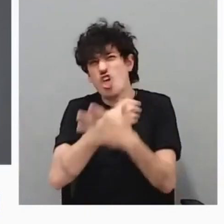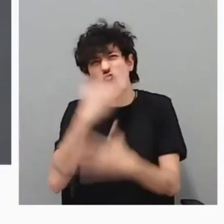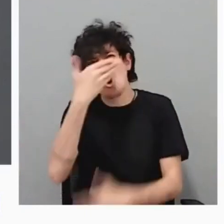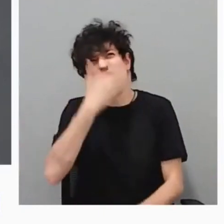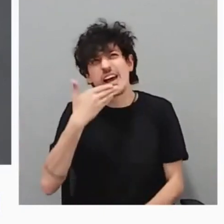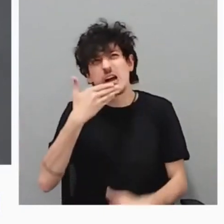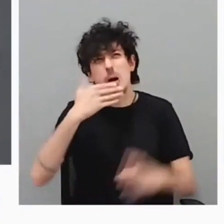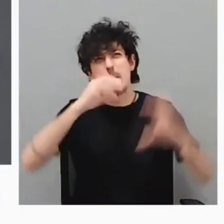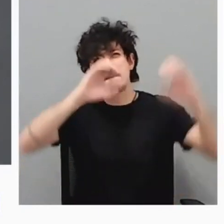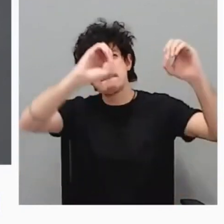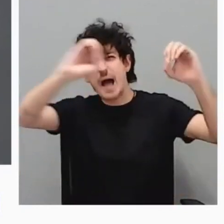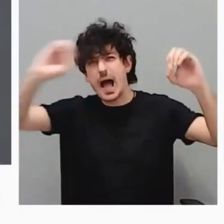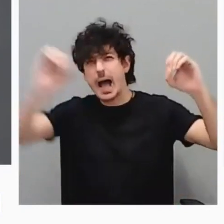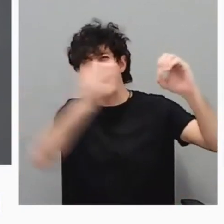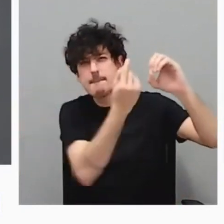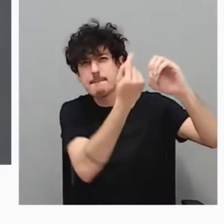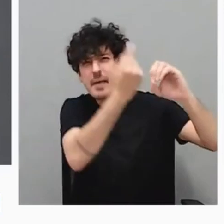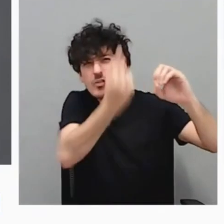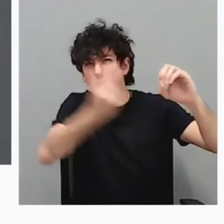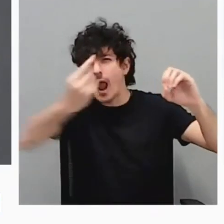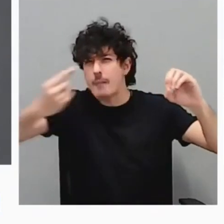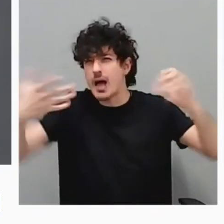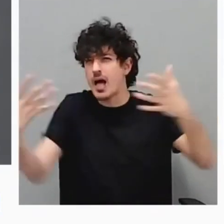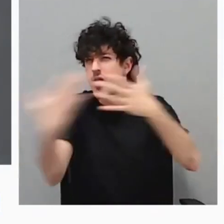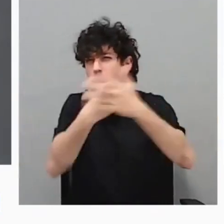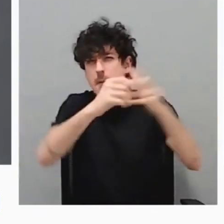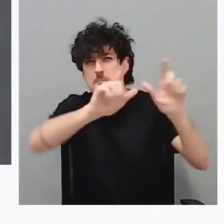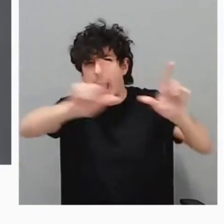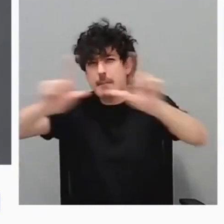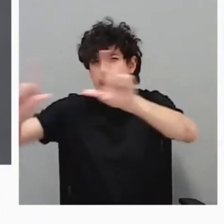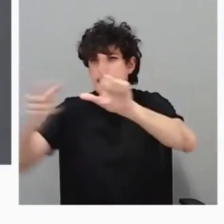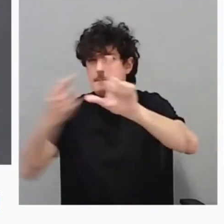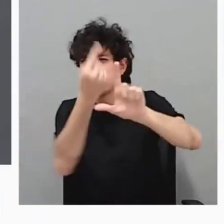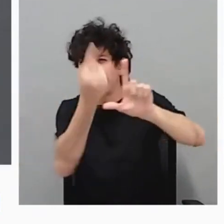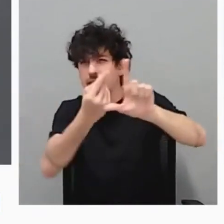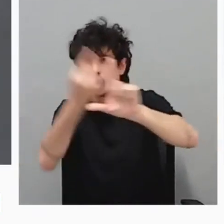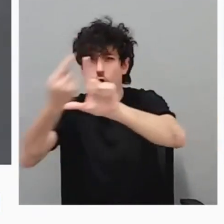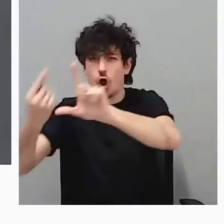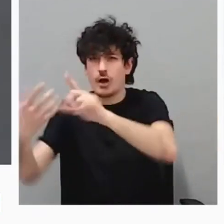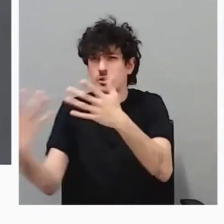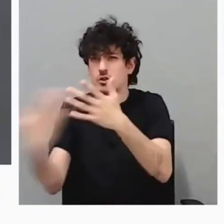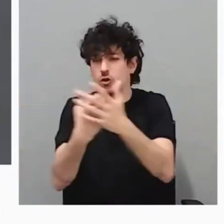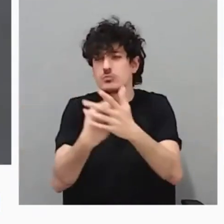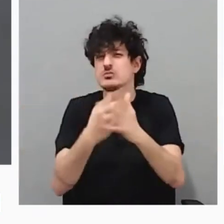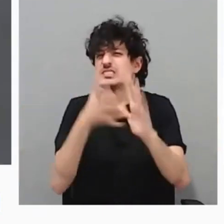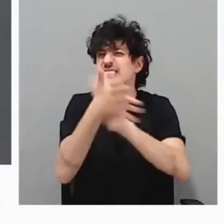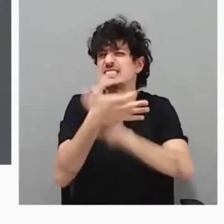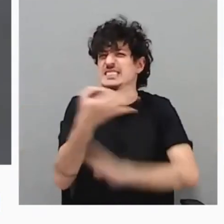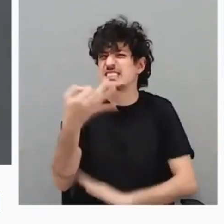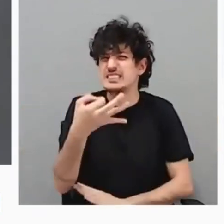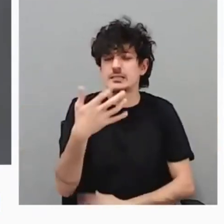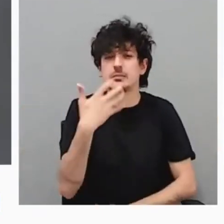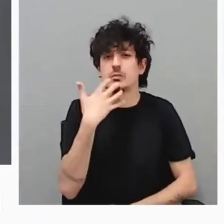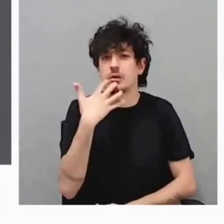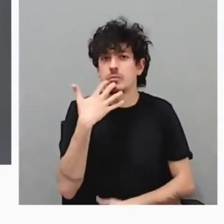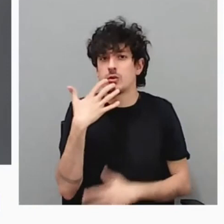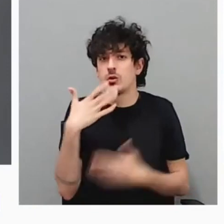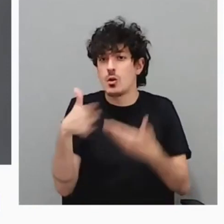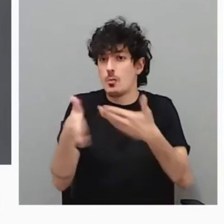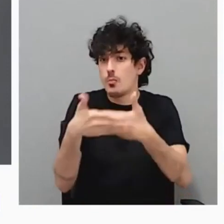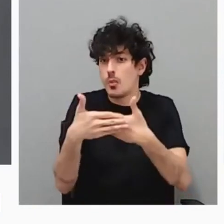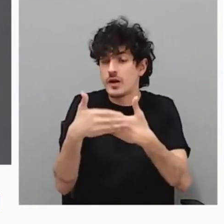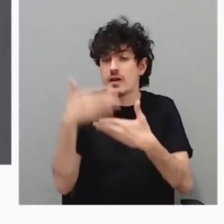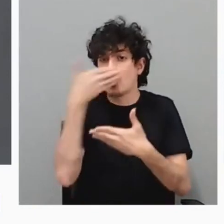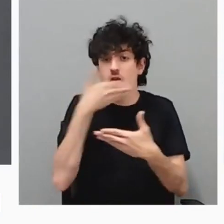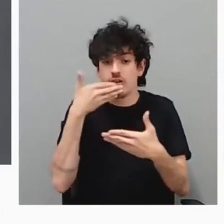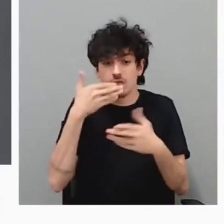de España y todas las instituciones públicas. Señalizar con pictogramas es poner un pictograma en la puerta que pone colegio,